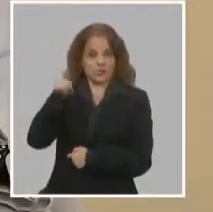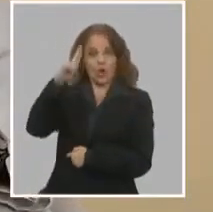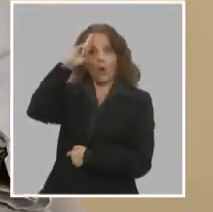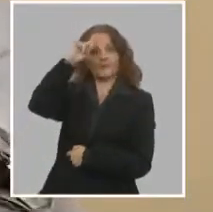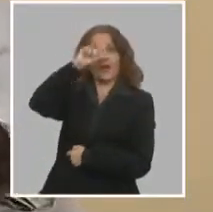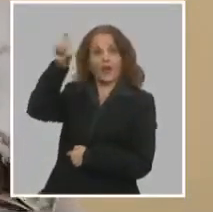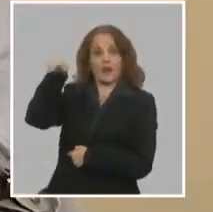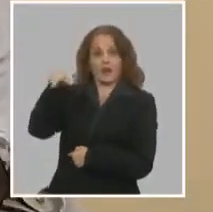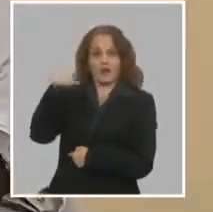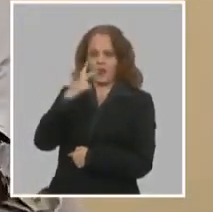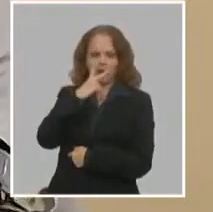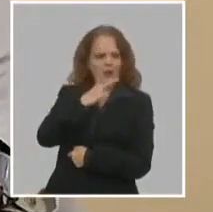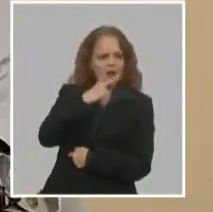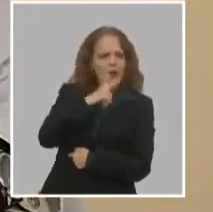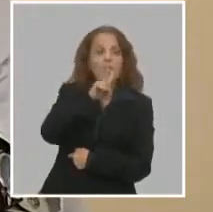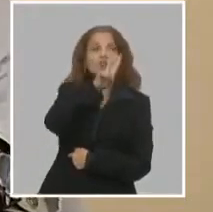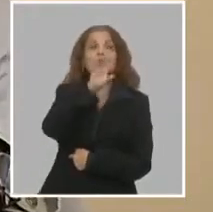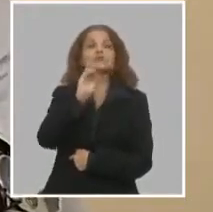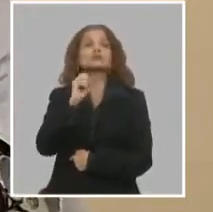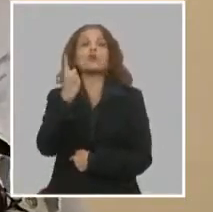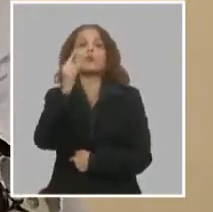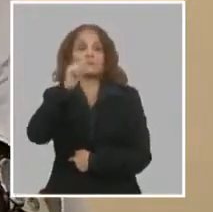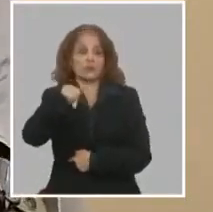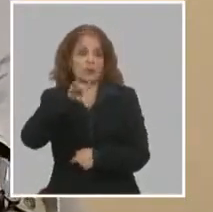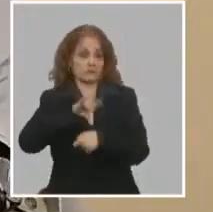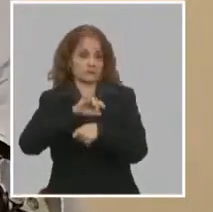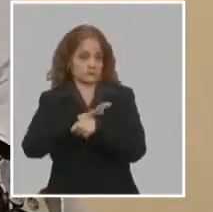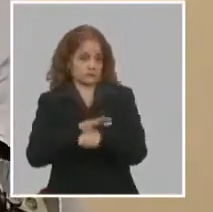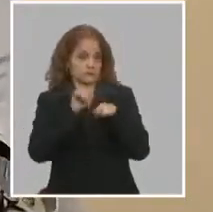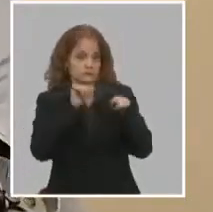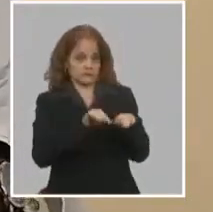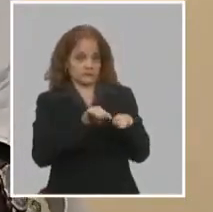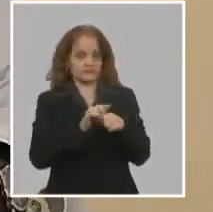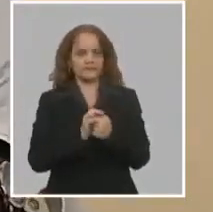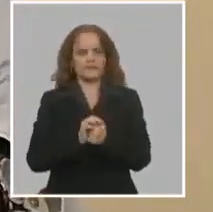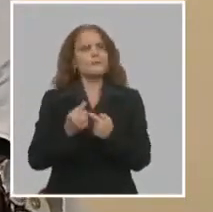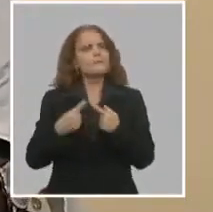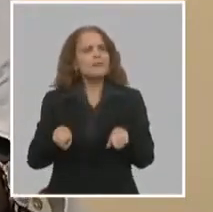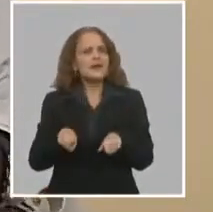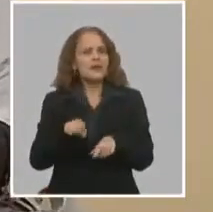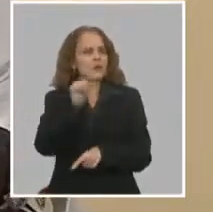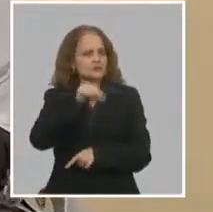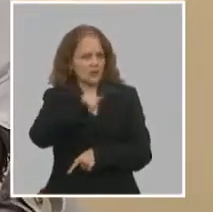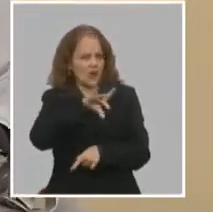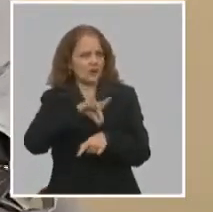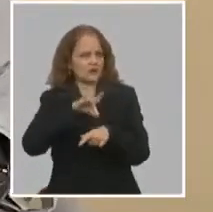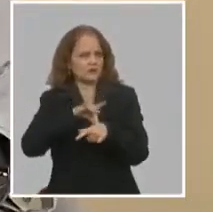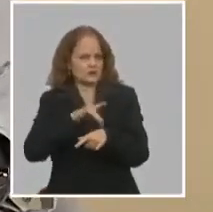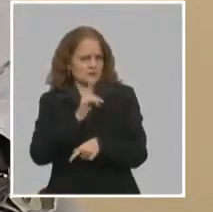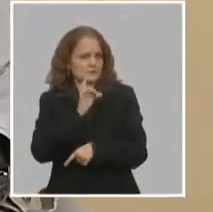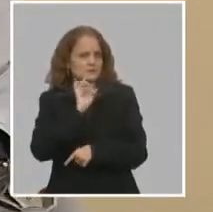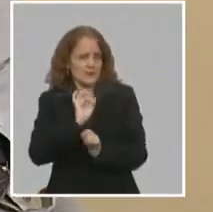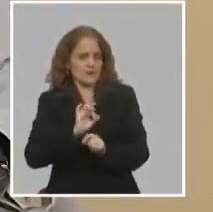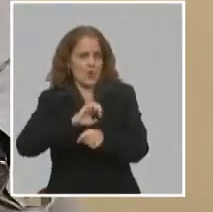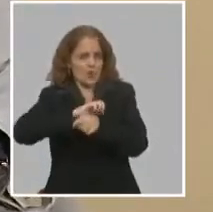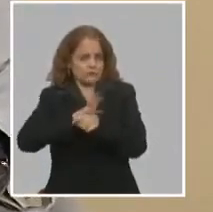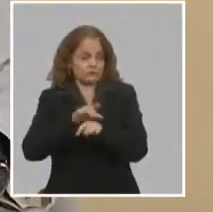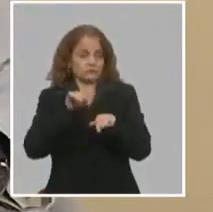logramos atender 201 pacientes. Pero 201 pacientes a los cuales le